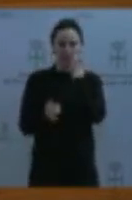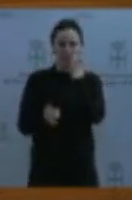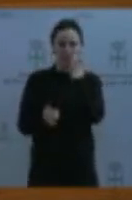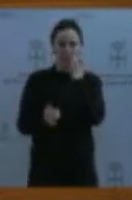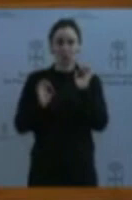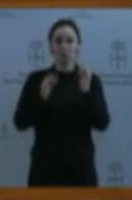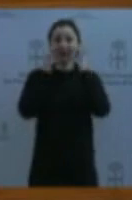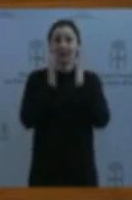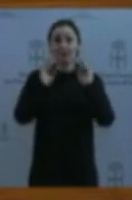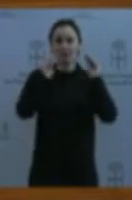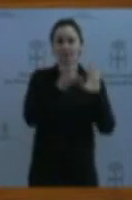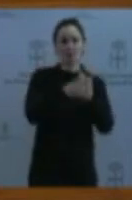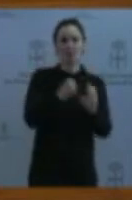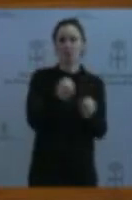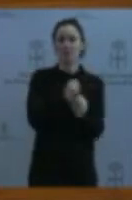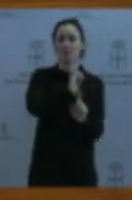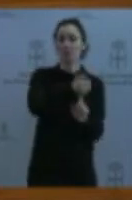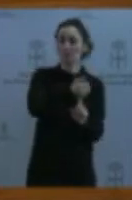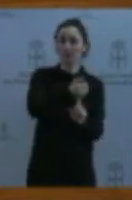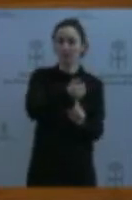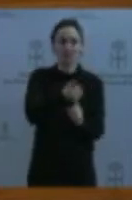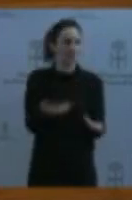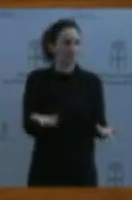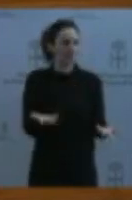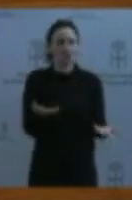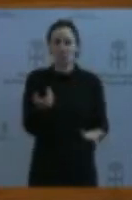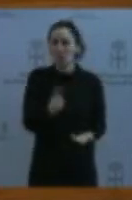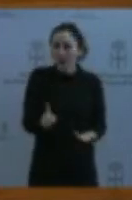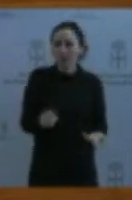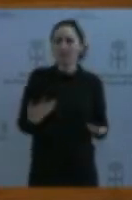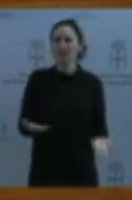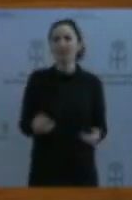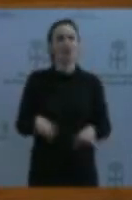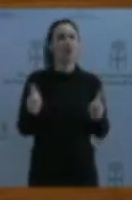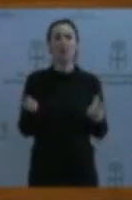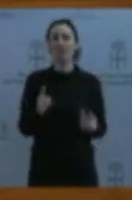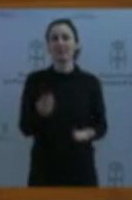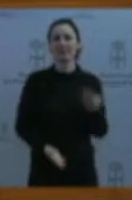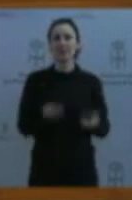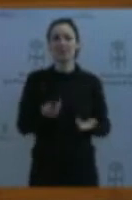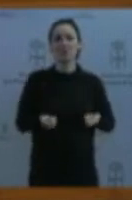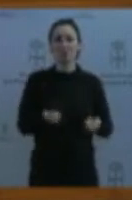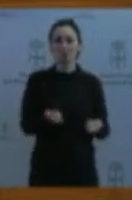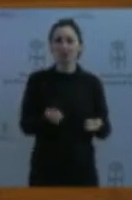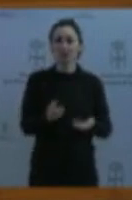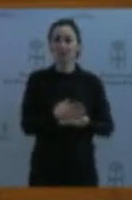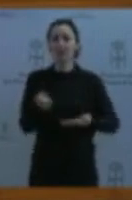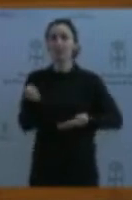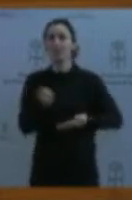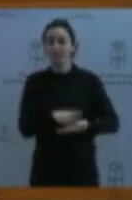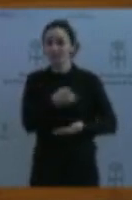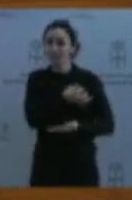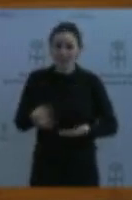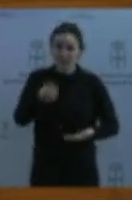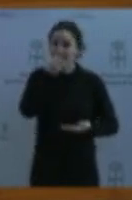no permite, y este es el siguiente elemento, hacer una evaluación de coste-eficacia. De coste-eficacia, de cuánto estamos gastando y cuál